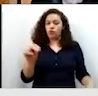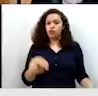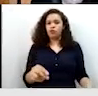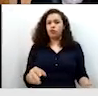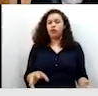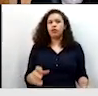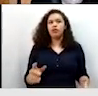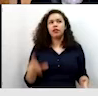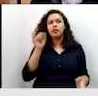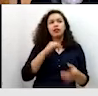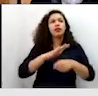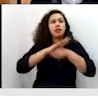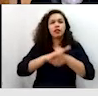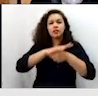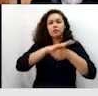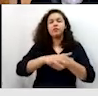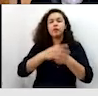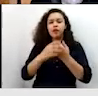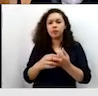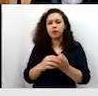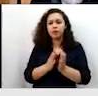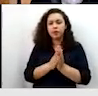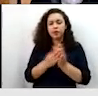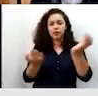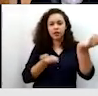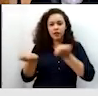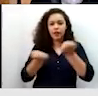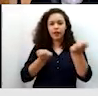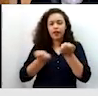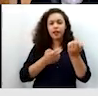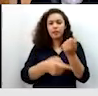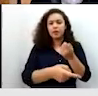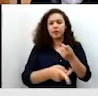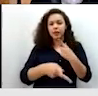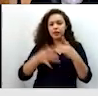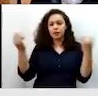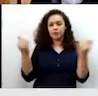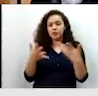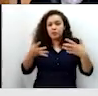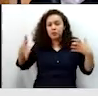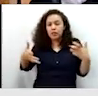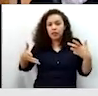generarles un estrés demasiado si hacemos un ejercicio con un sobrepeso, y pues sobre todo